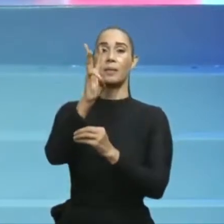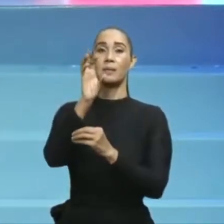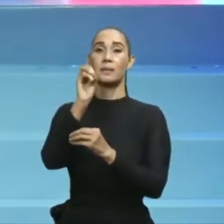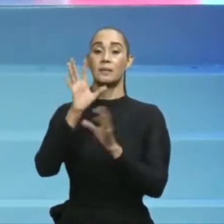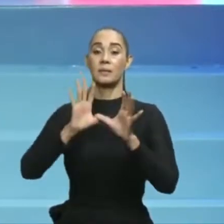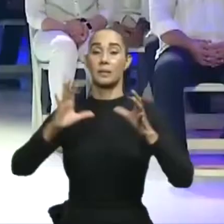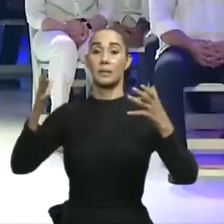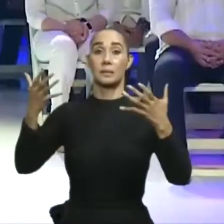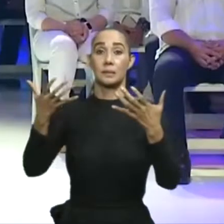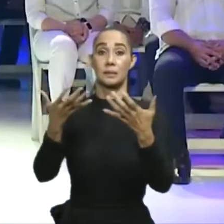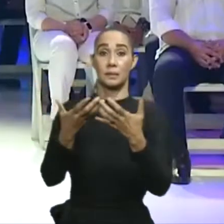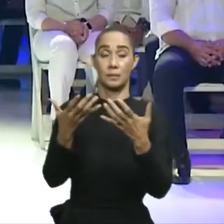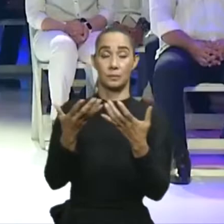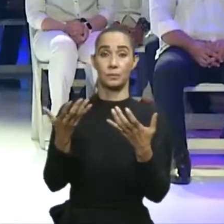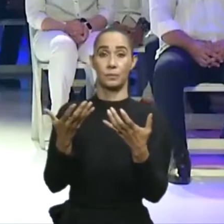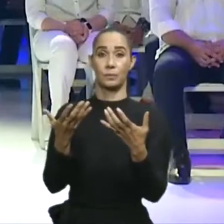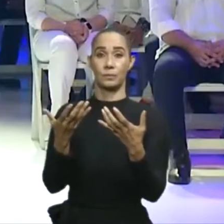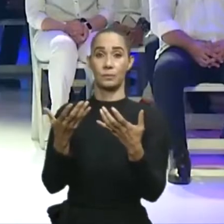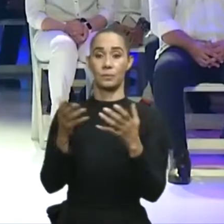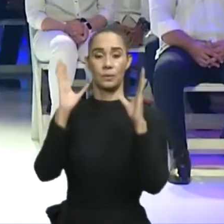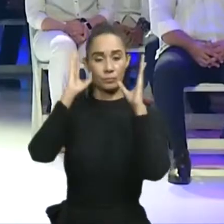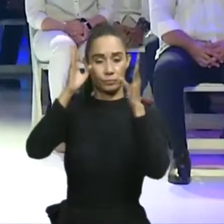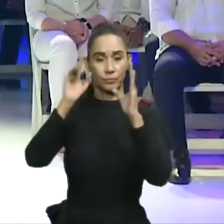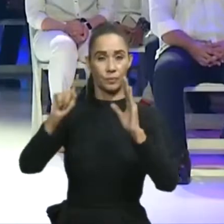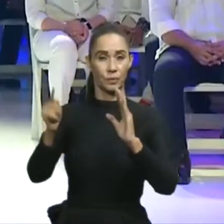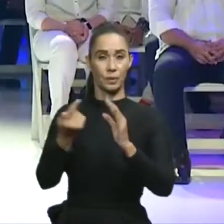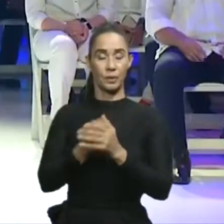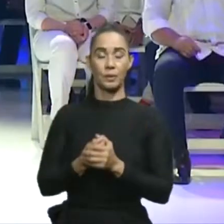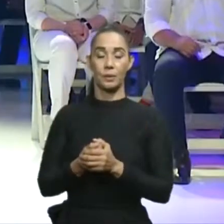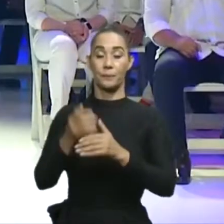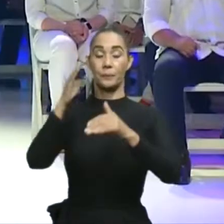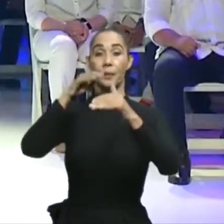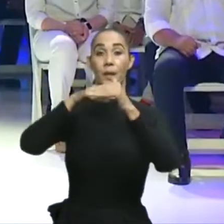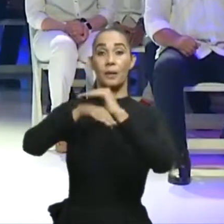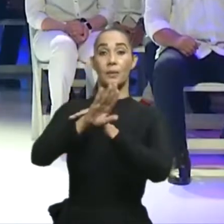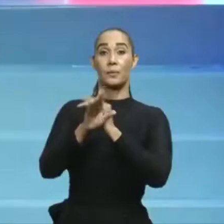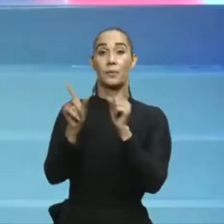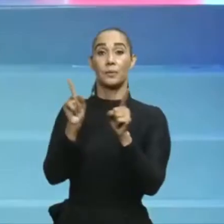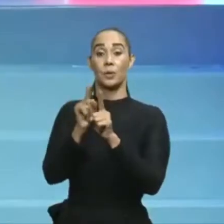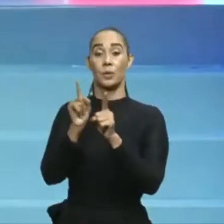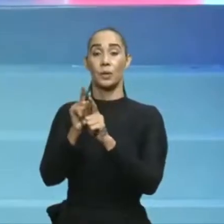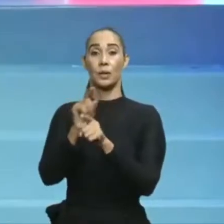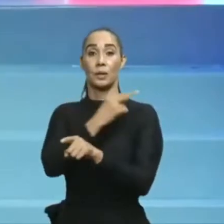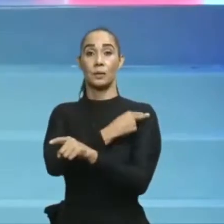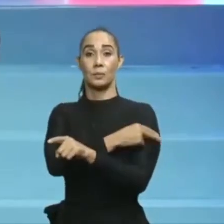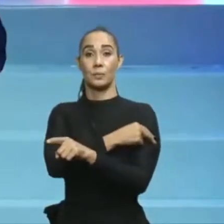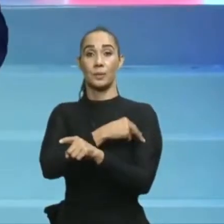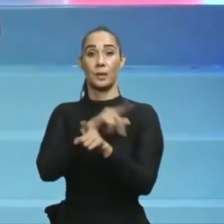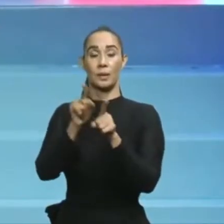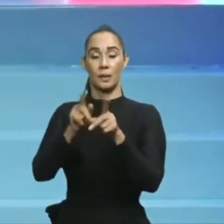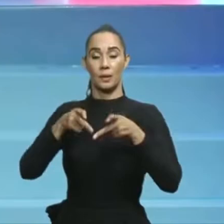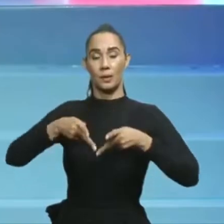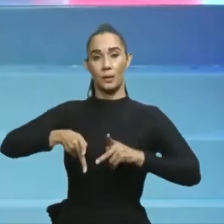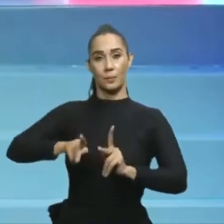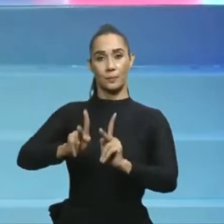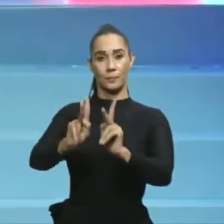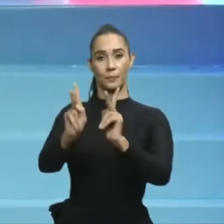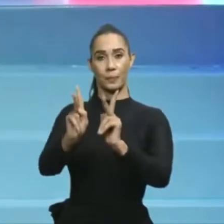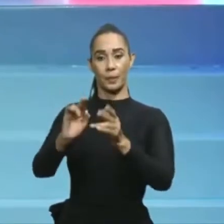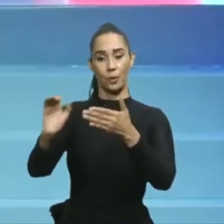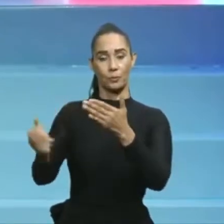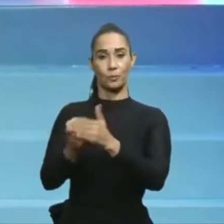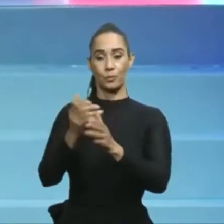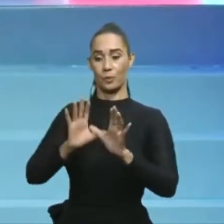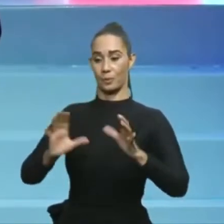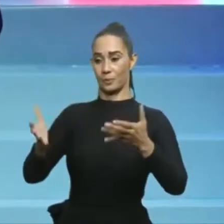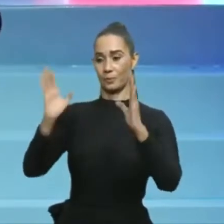centros de nivel de atención primaria las intervenciones ejecutadas han permitido la puesta en funcionamiento de nuevas